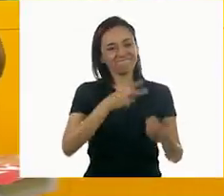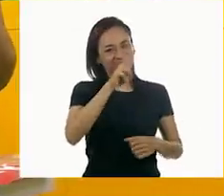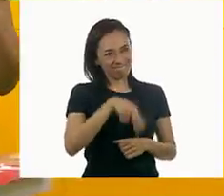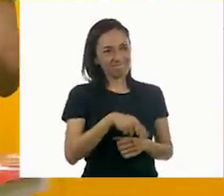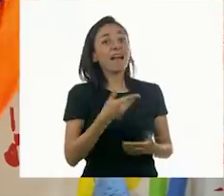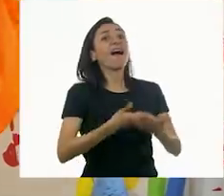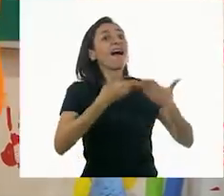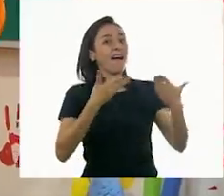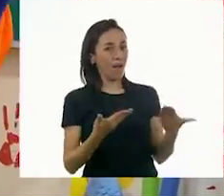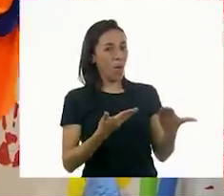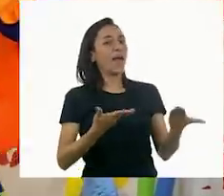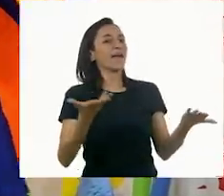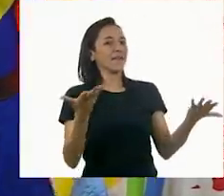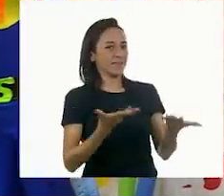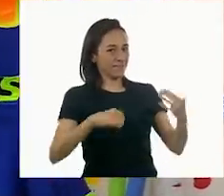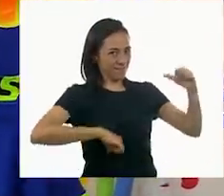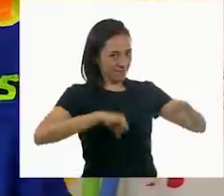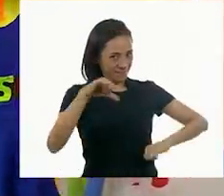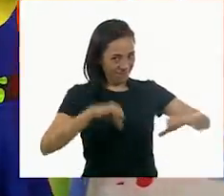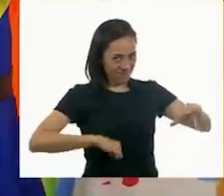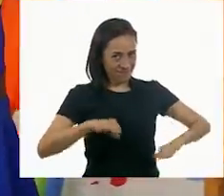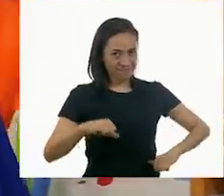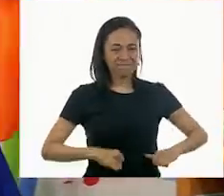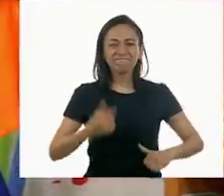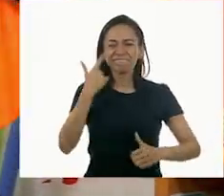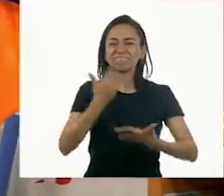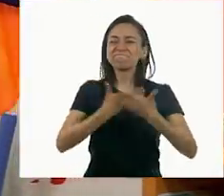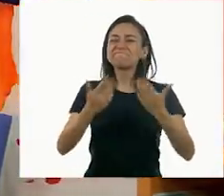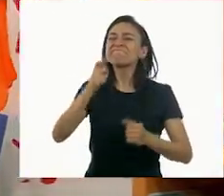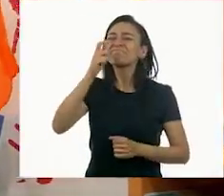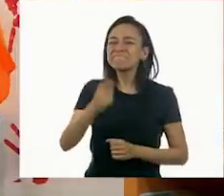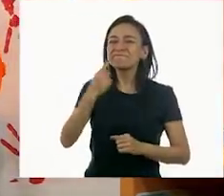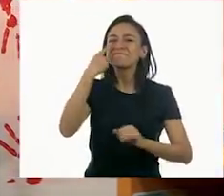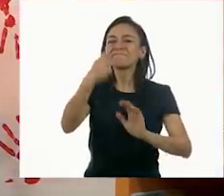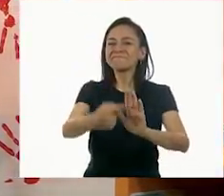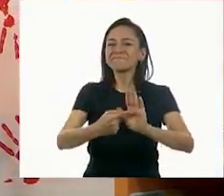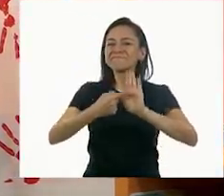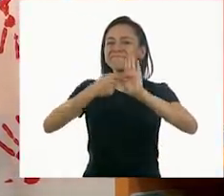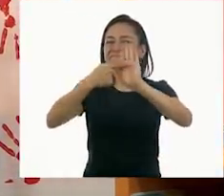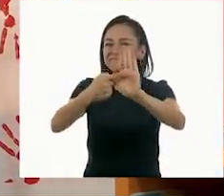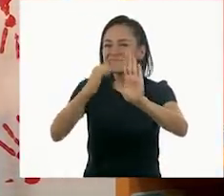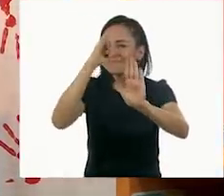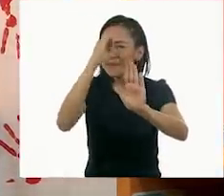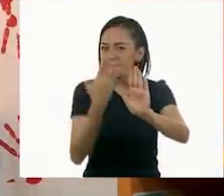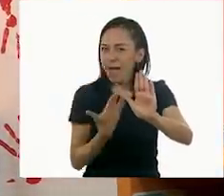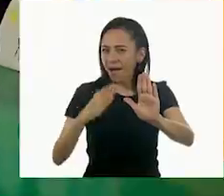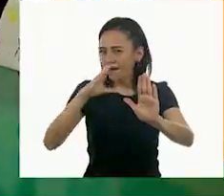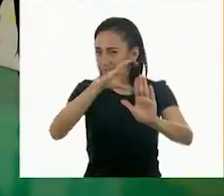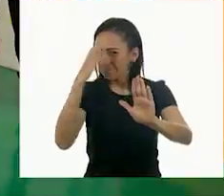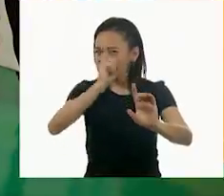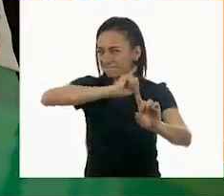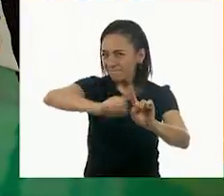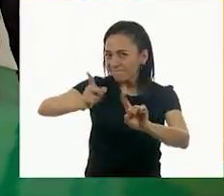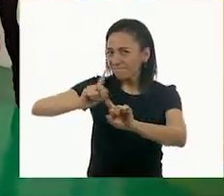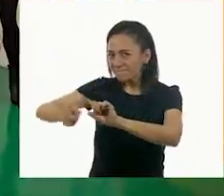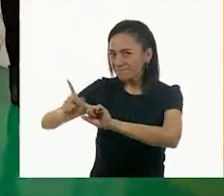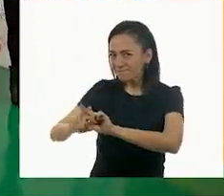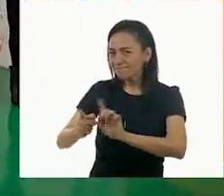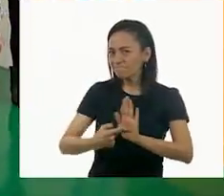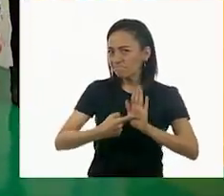bien. Les mostraremos unas imágenes y ustedes tendrán que determinar en